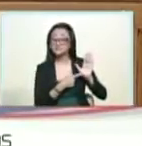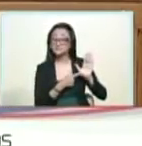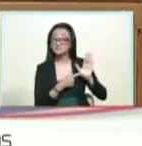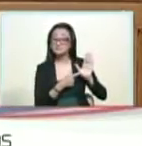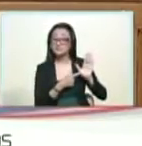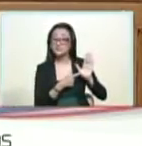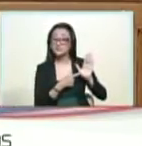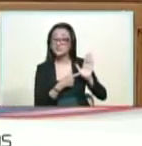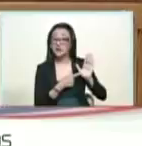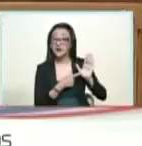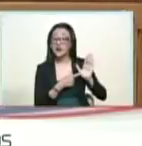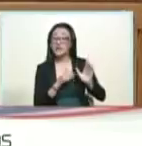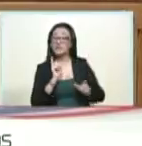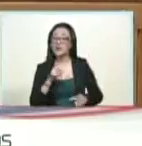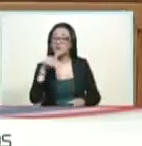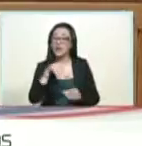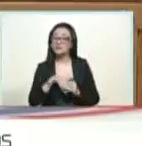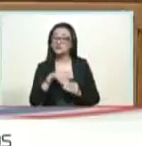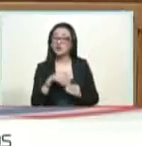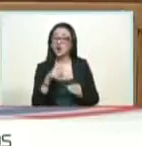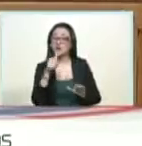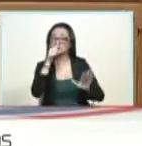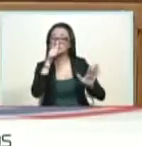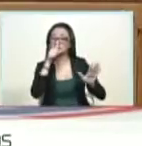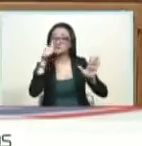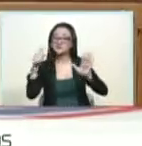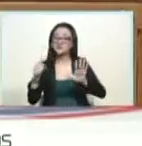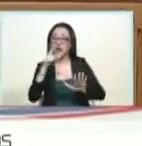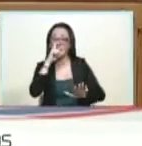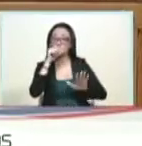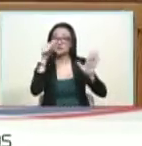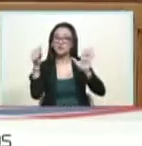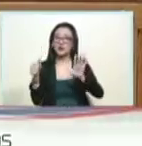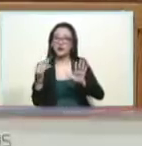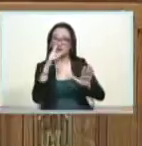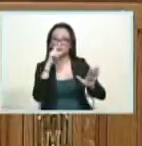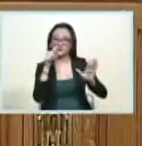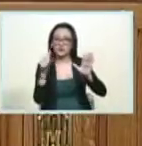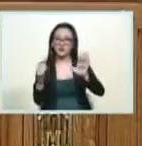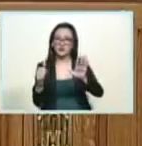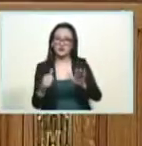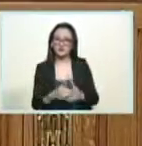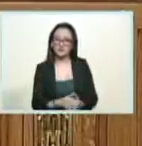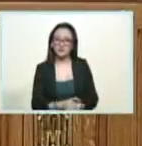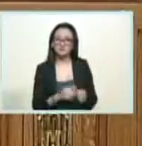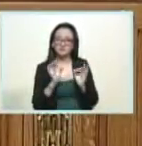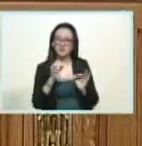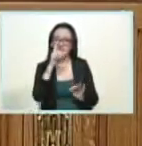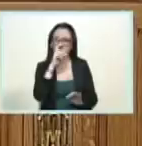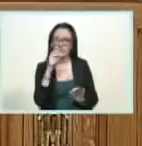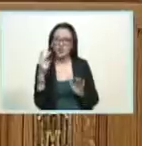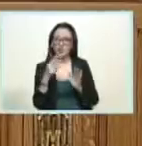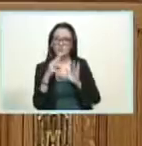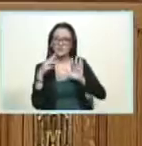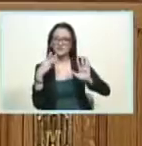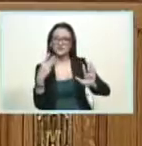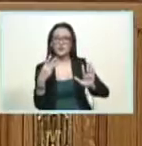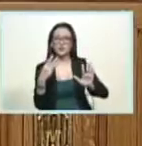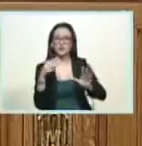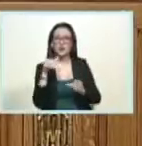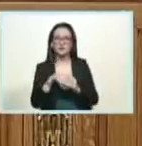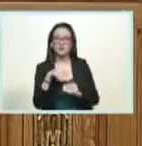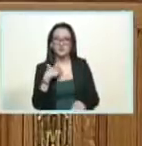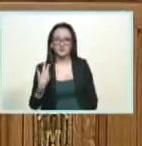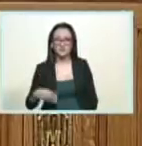a elecciones cada 6 años y en el cronograma electoral estaba fijado el año 2018 para la